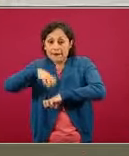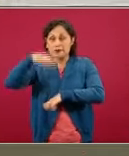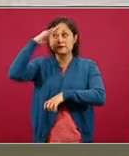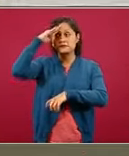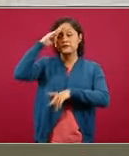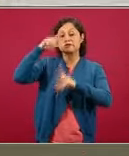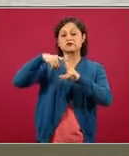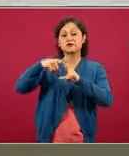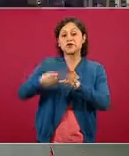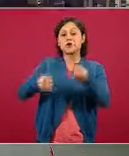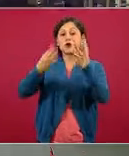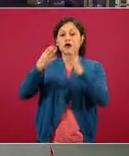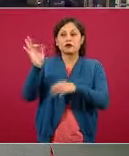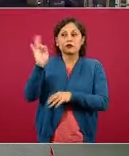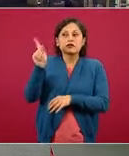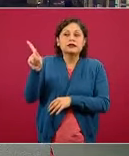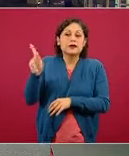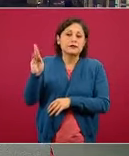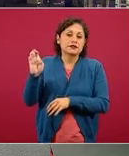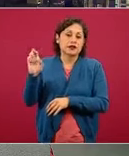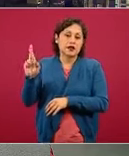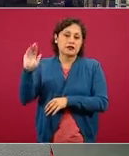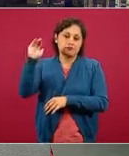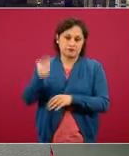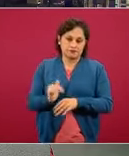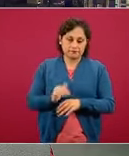¿no? Por favor.